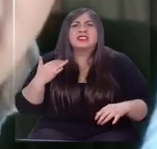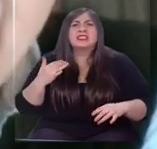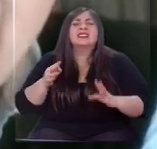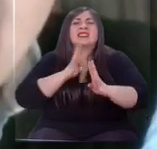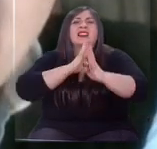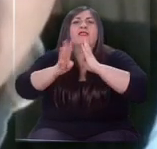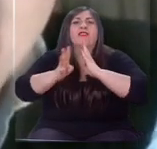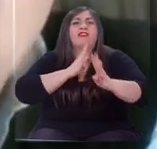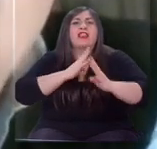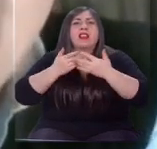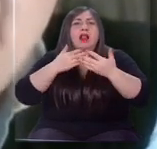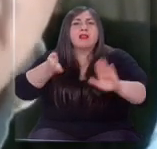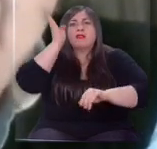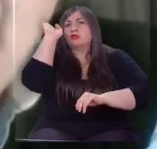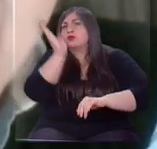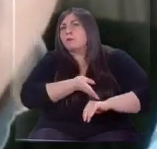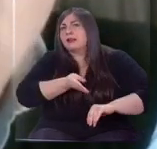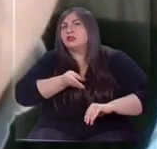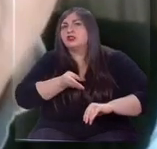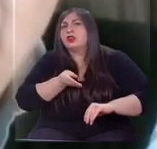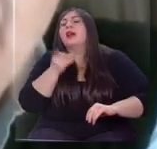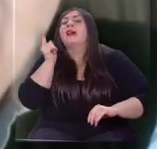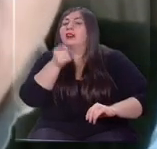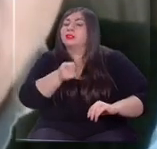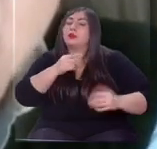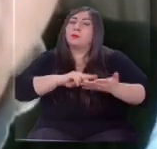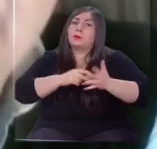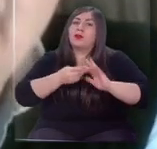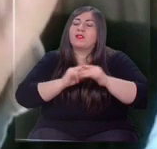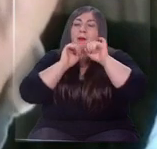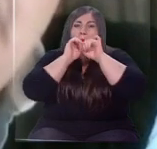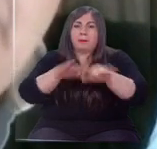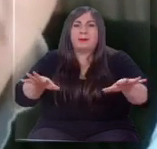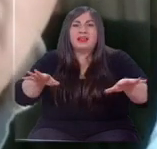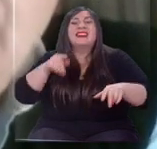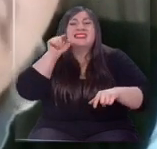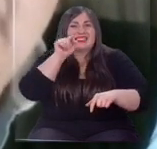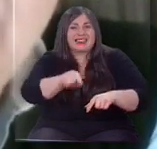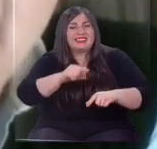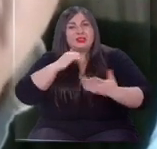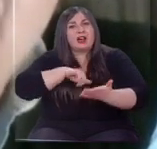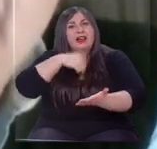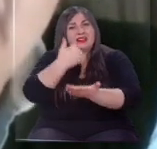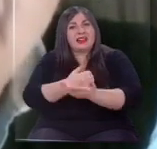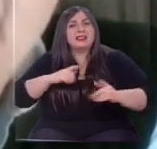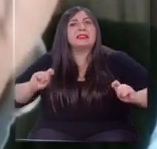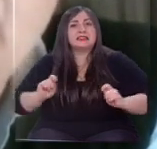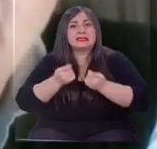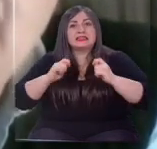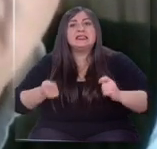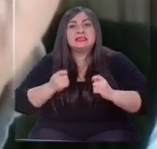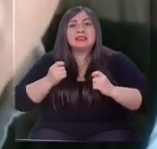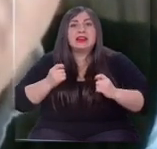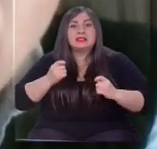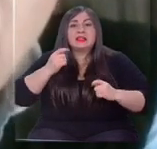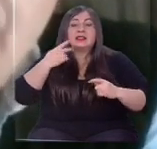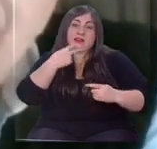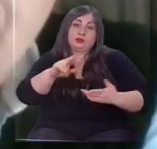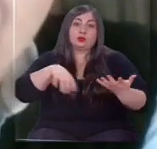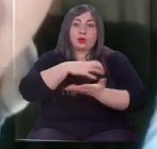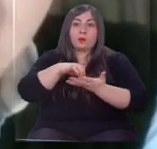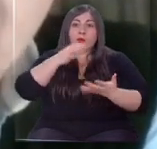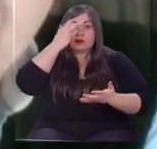ferias libres, que son aparentemente uno de los problemas o los focos de contagio, y donde evidentemente los alcaldes enfrentan también presiones desde sus propias